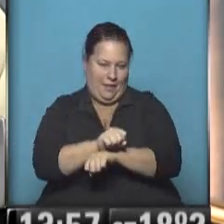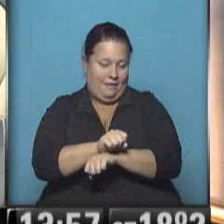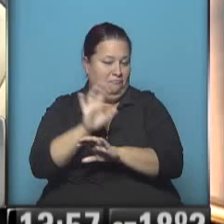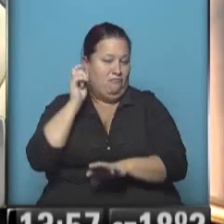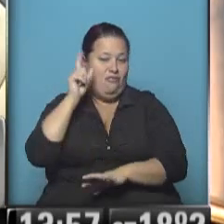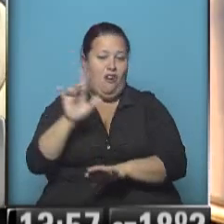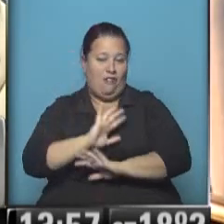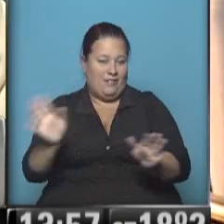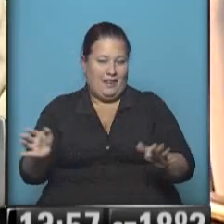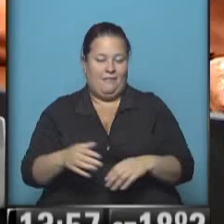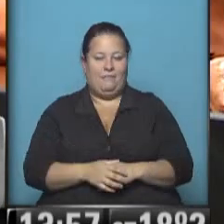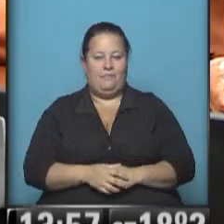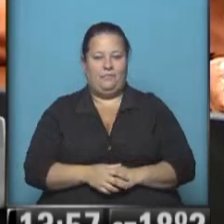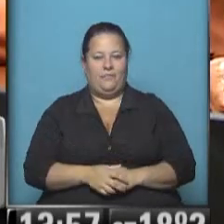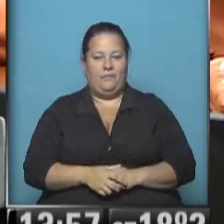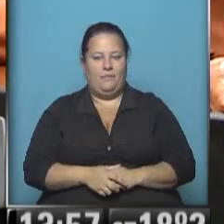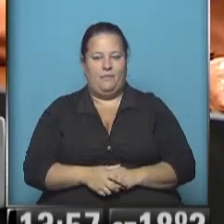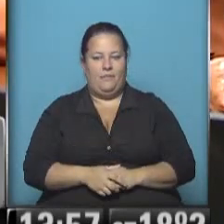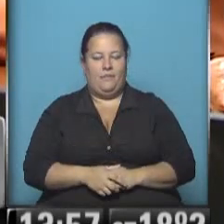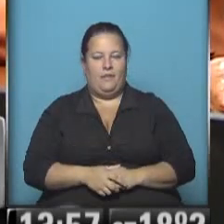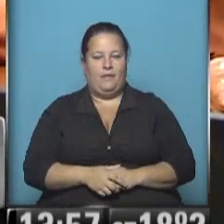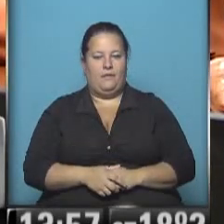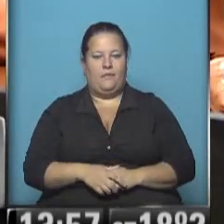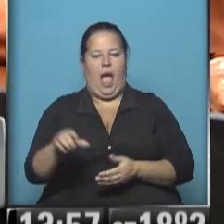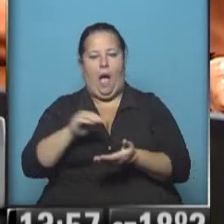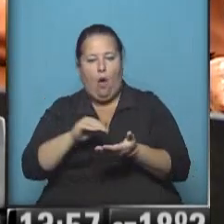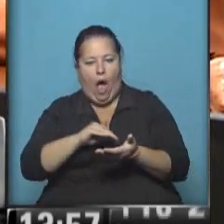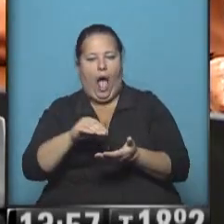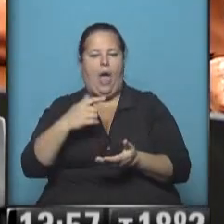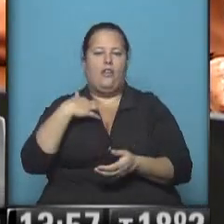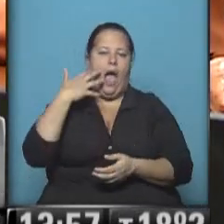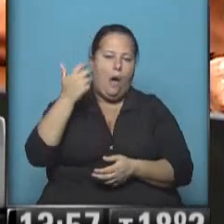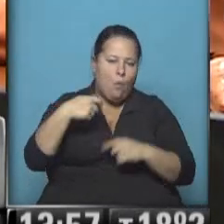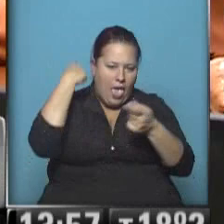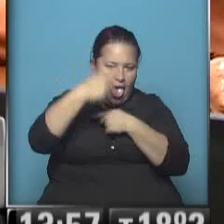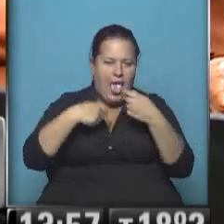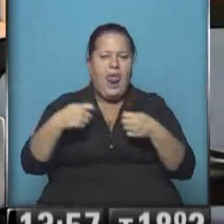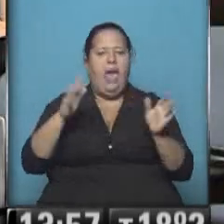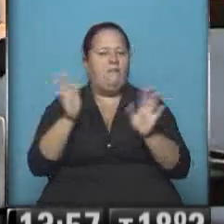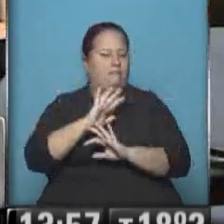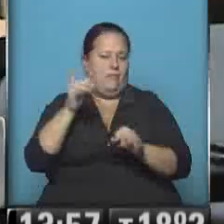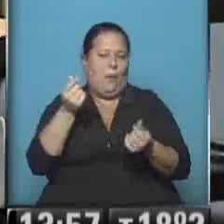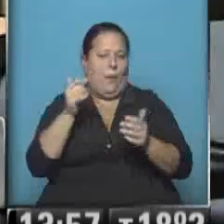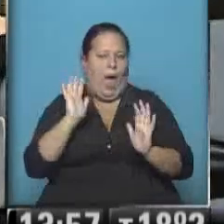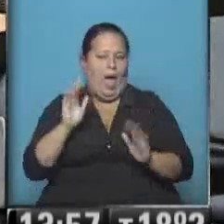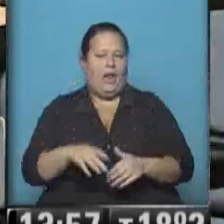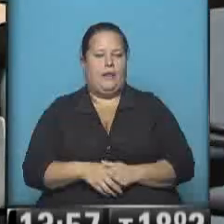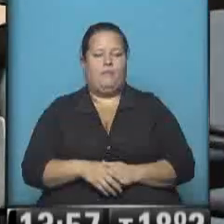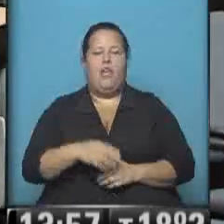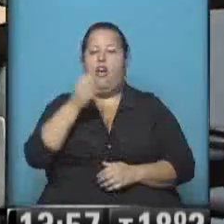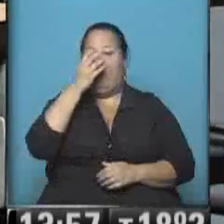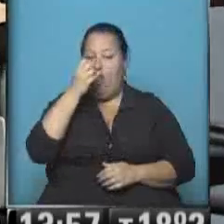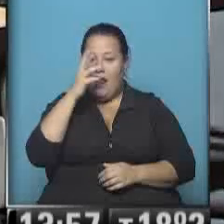lo que logramos con con los abogados con abuelas Bueno eso es lo lo que vale Florencia